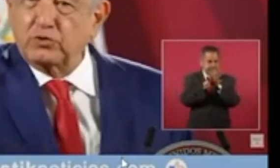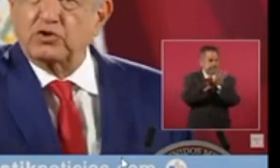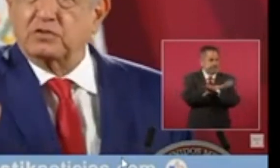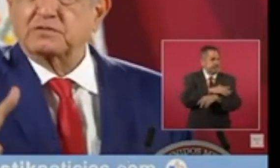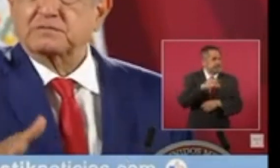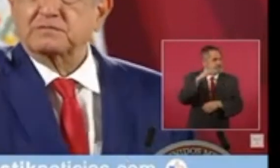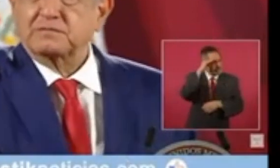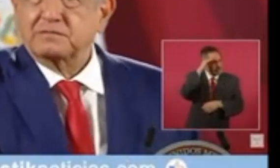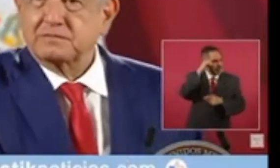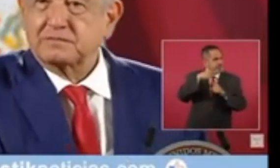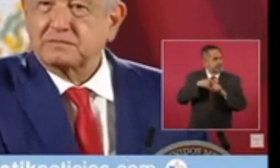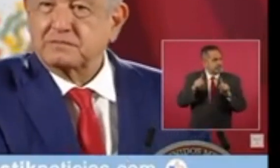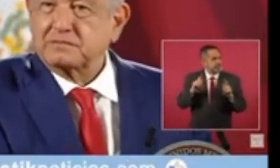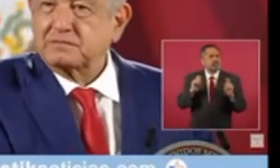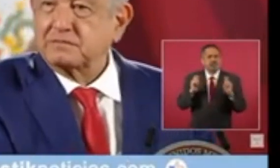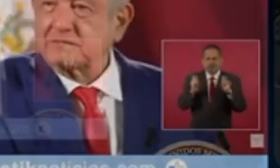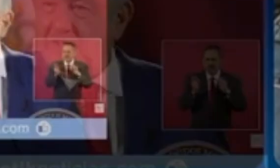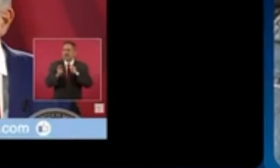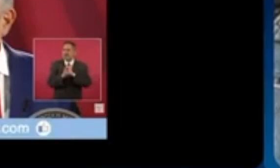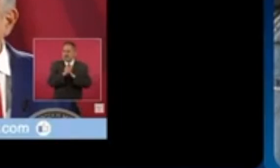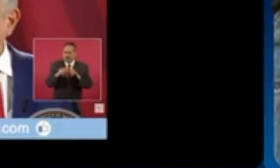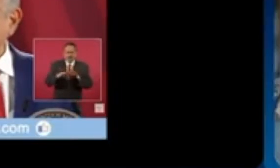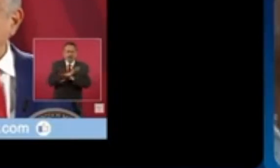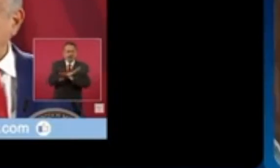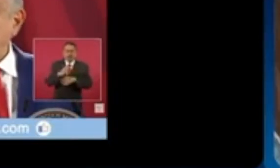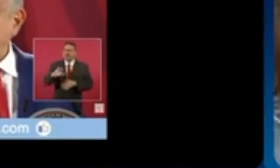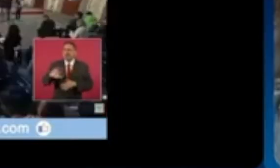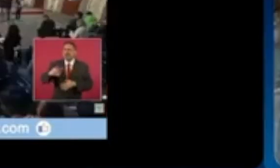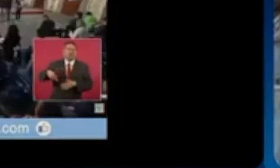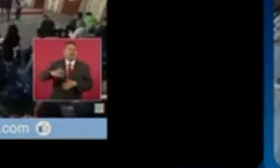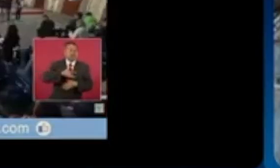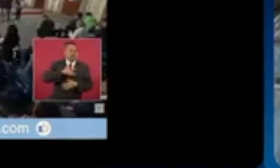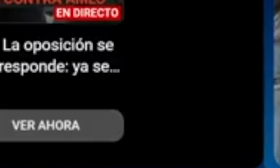la revolución de las conciencias.